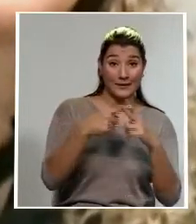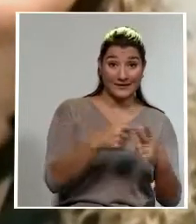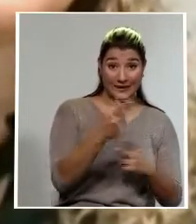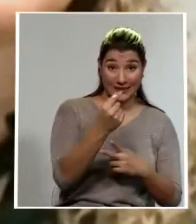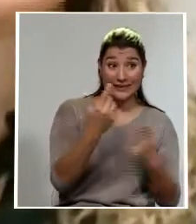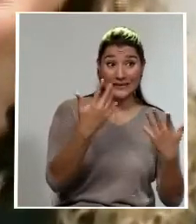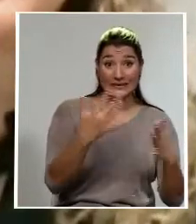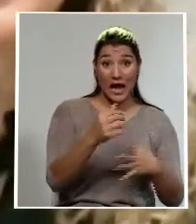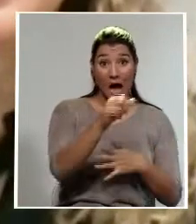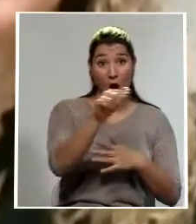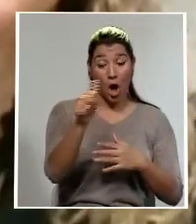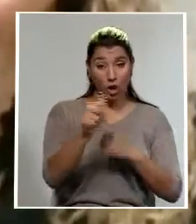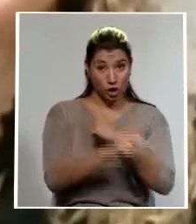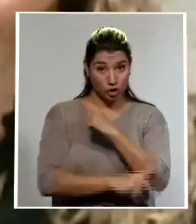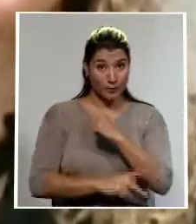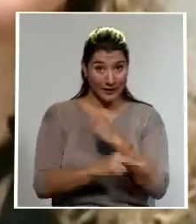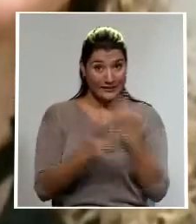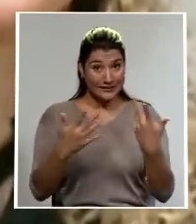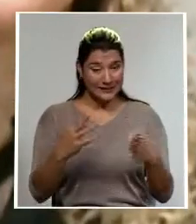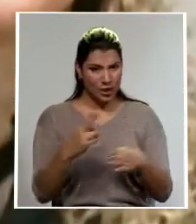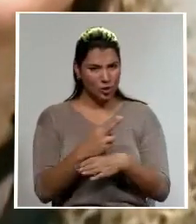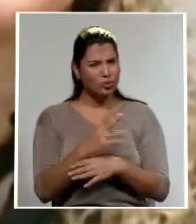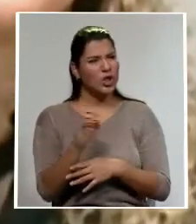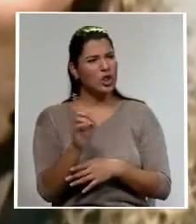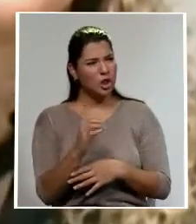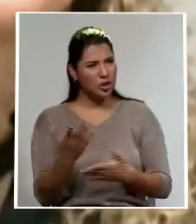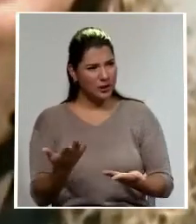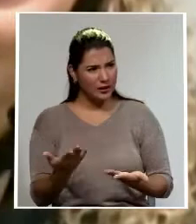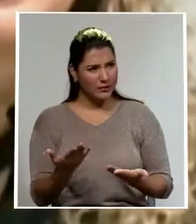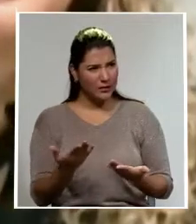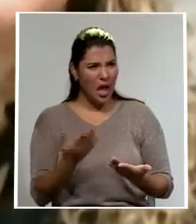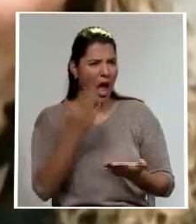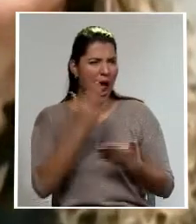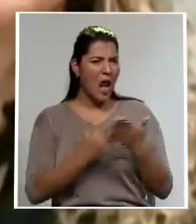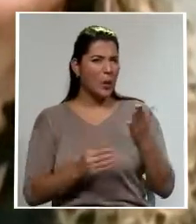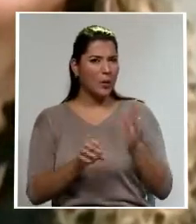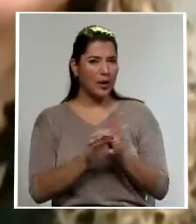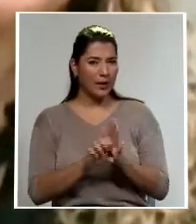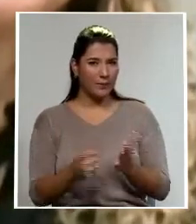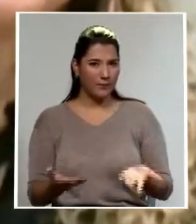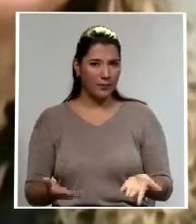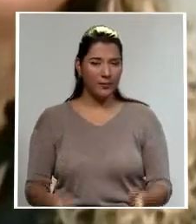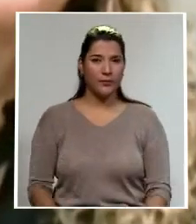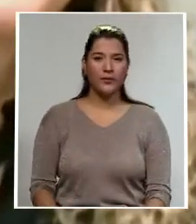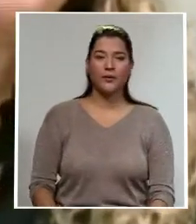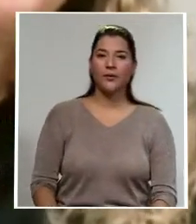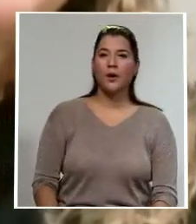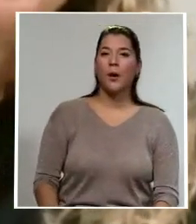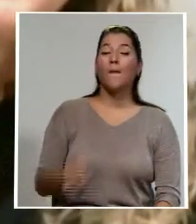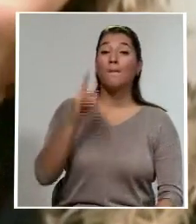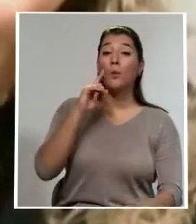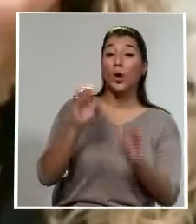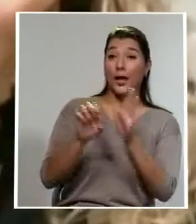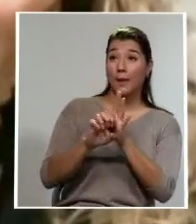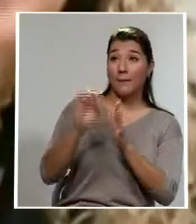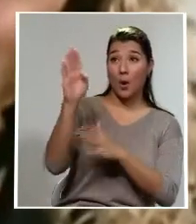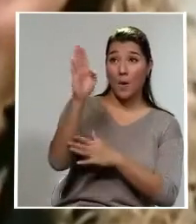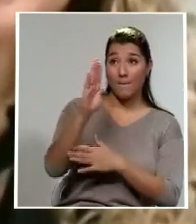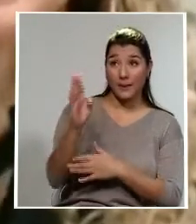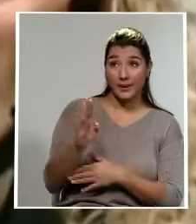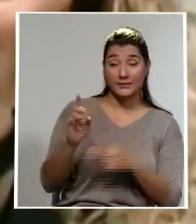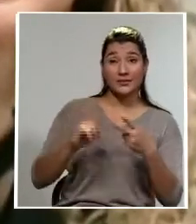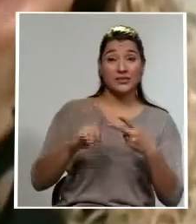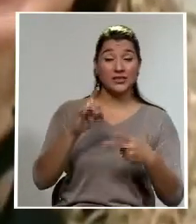países, se utiliza frecuentemente. ¿En dónde? Denos algunos ejemplos. Por ejemplo, bueno, en Brasil se ha utilizado,